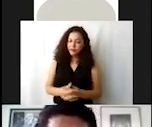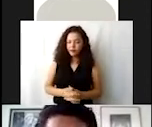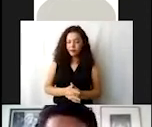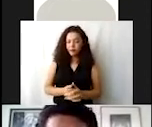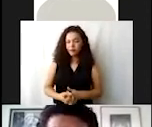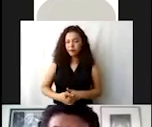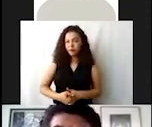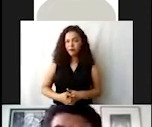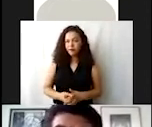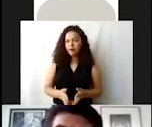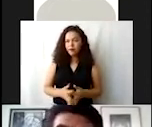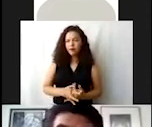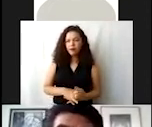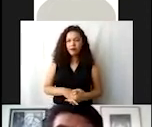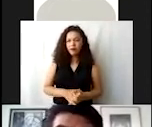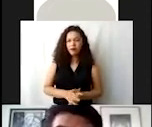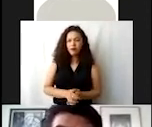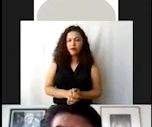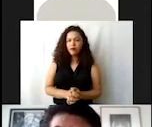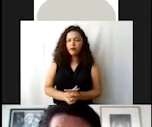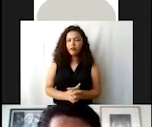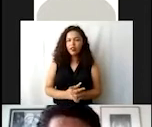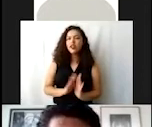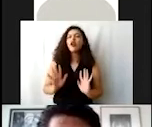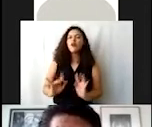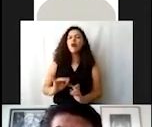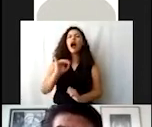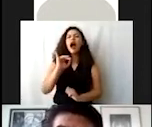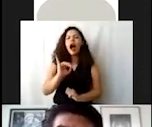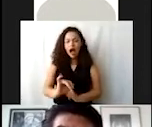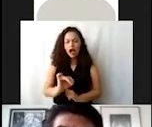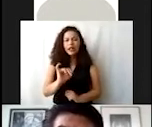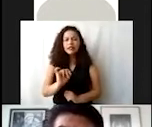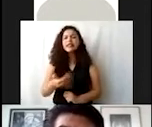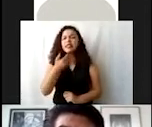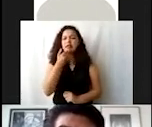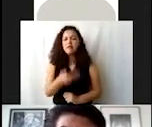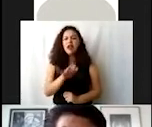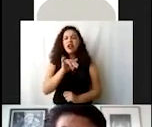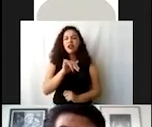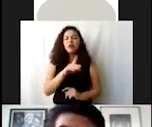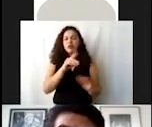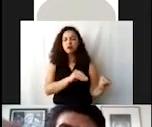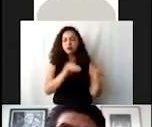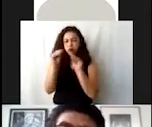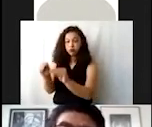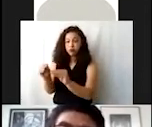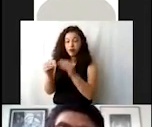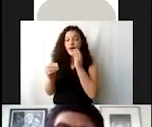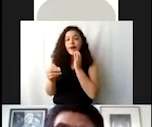Simplemente lo da como un acto consentido, como una afirmativa ficta, ¿sí? Solamente cuando